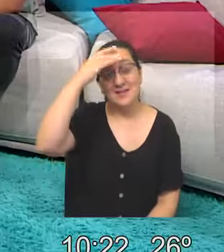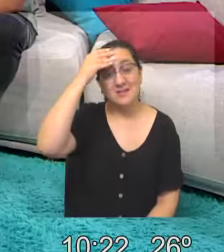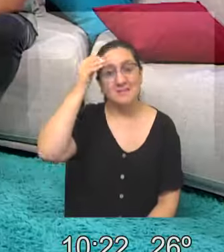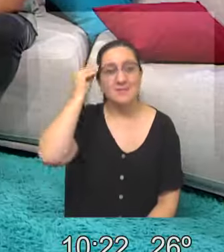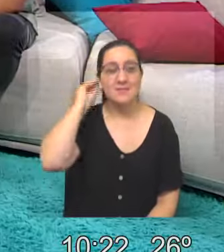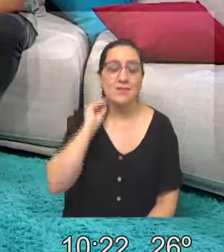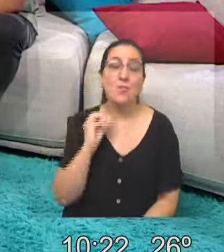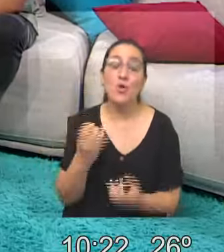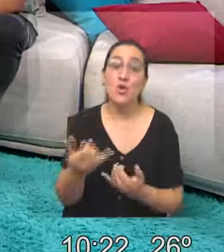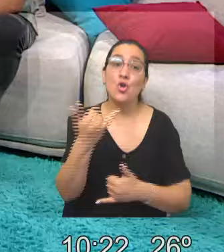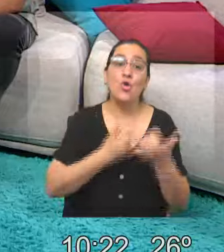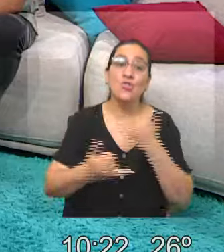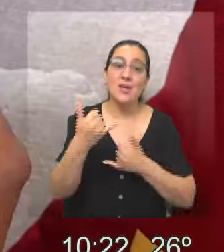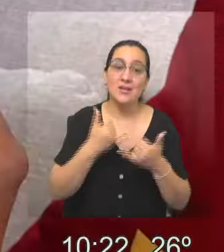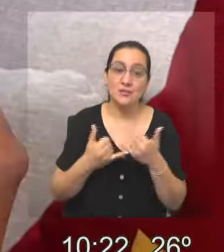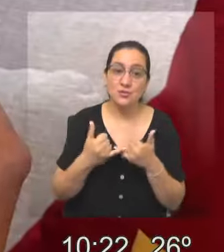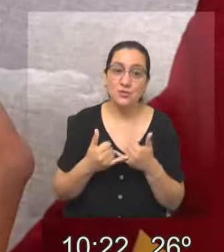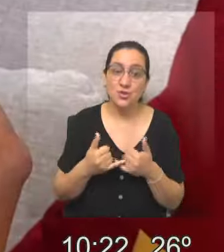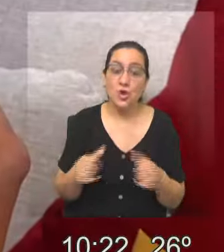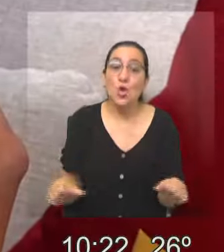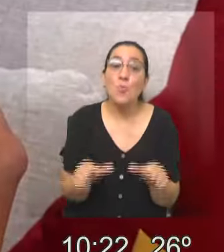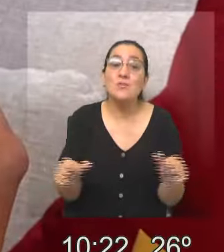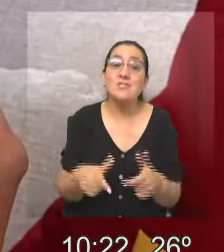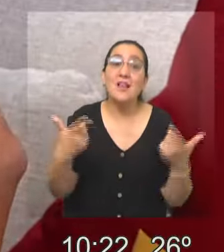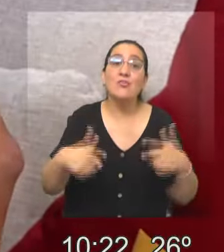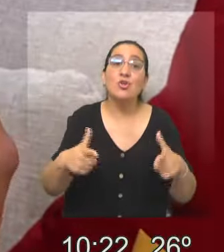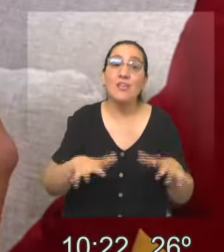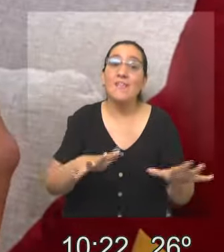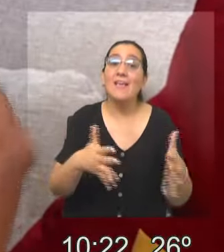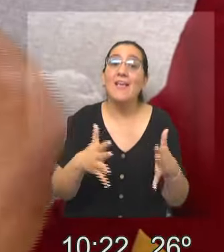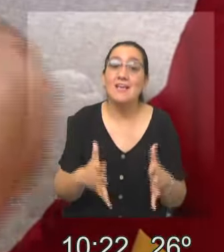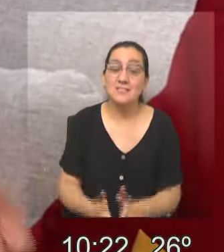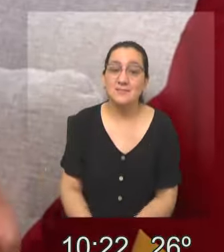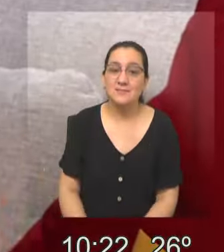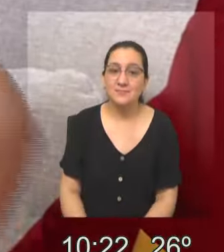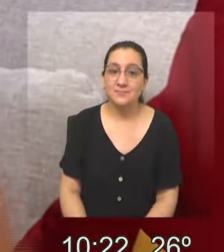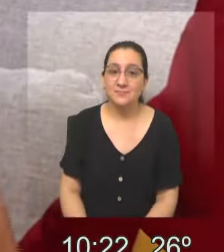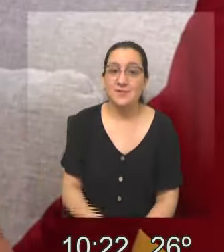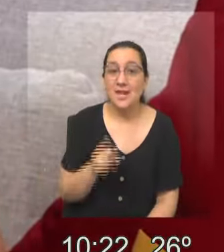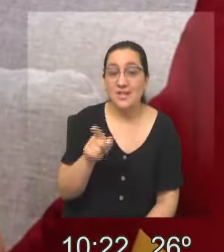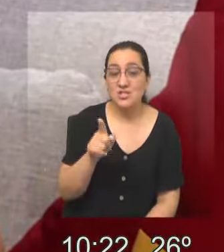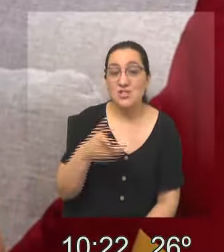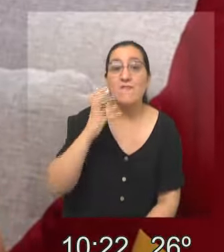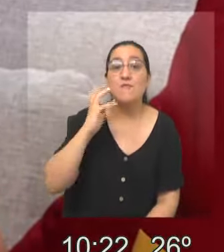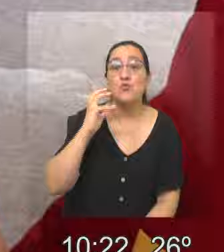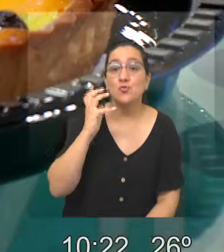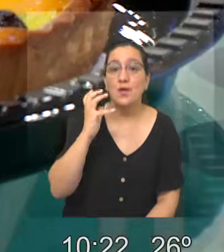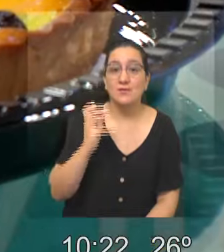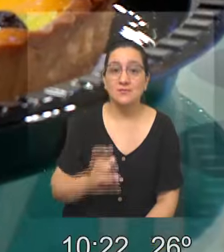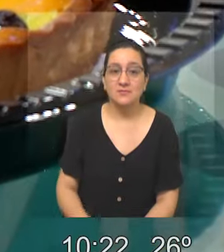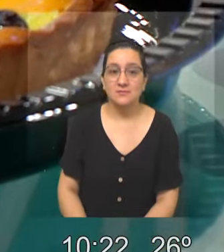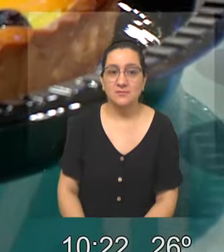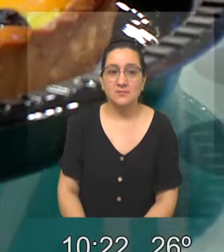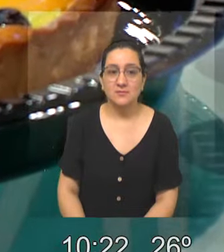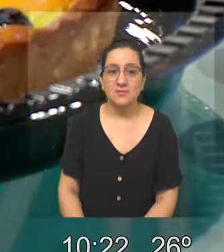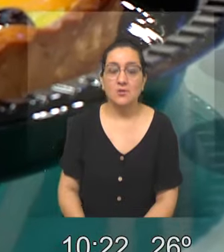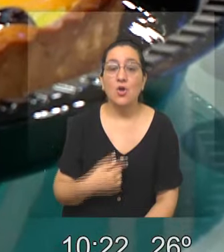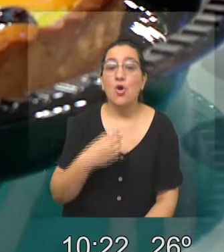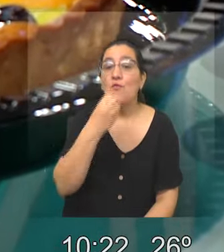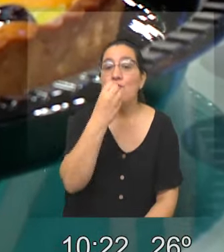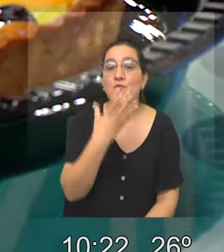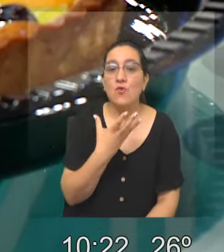Guille, contanos cómo hiciste esta torta. ¿De qué es la torta? A ver, ¿qué es? No, aquella de fruta. Mirá, sí. Bueno, Florencia tiene